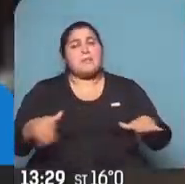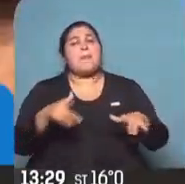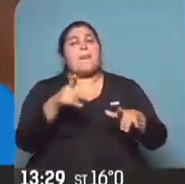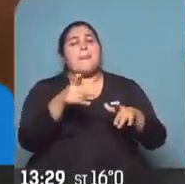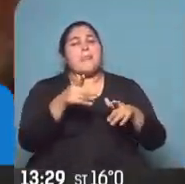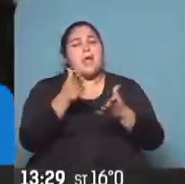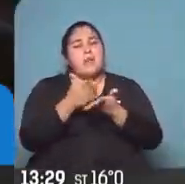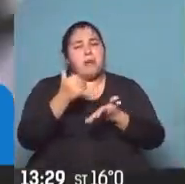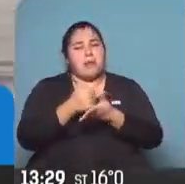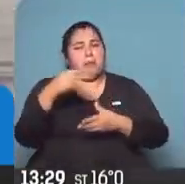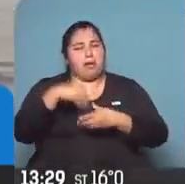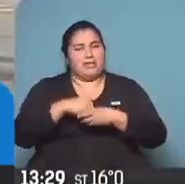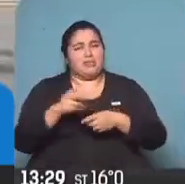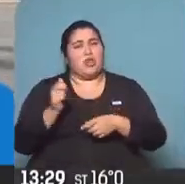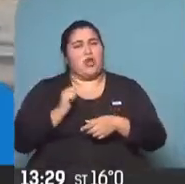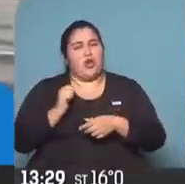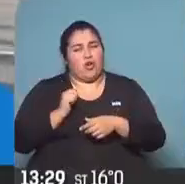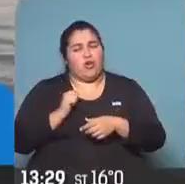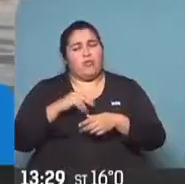veteranos de guerra de malvinas